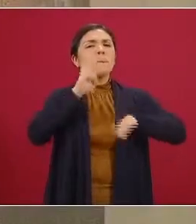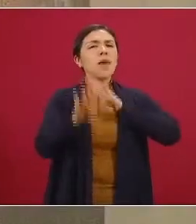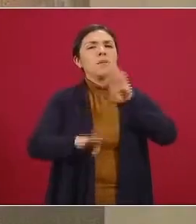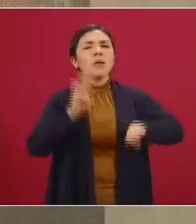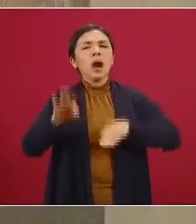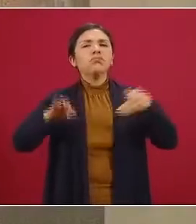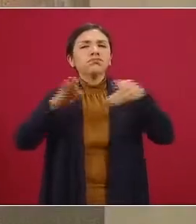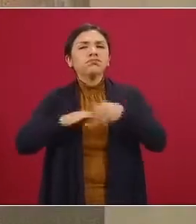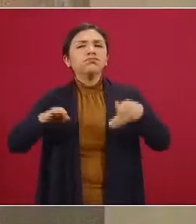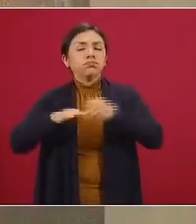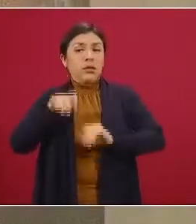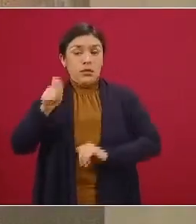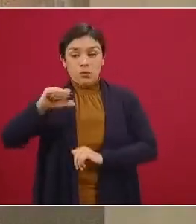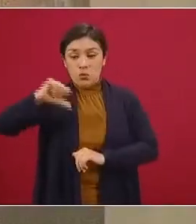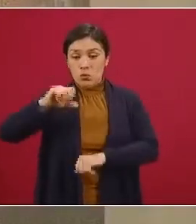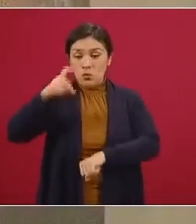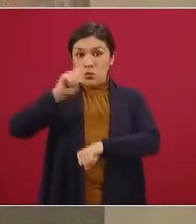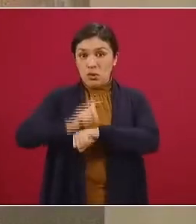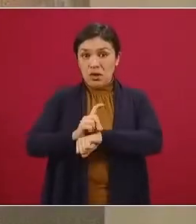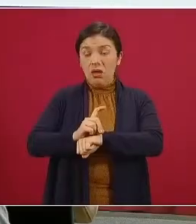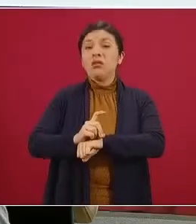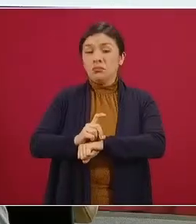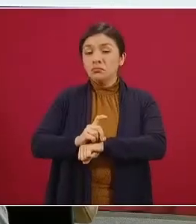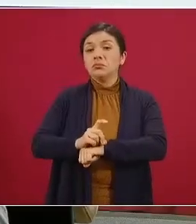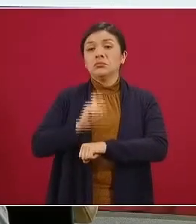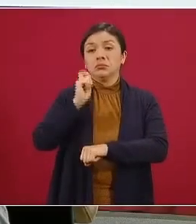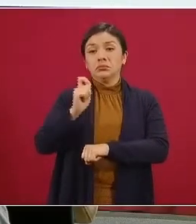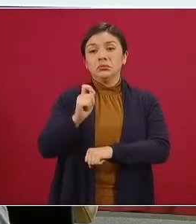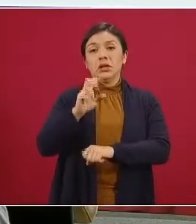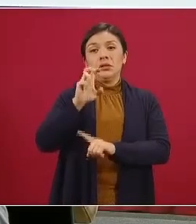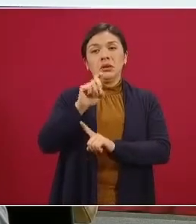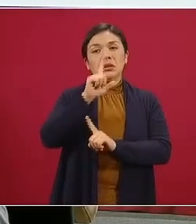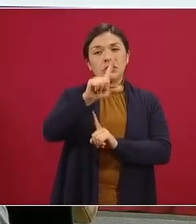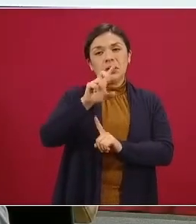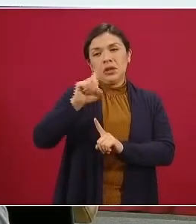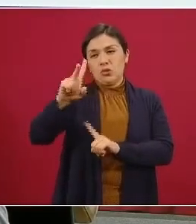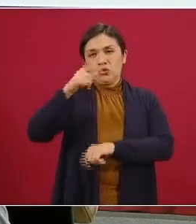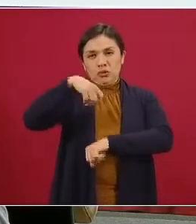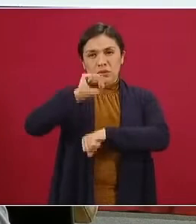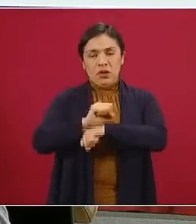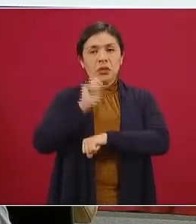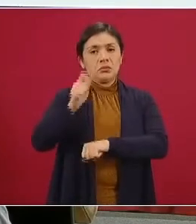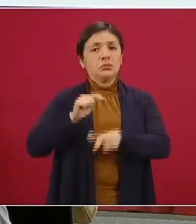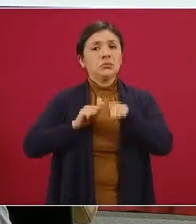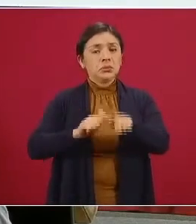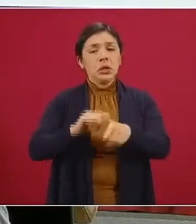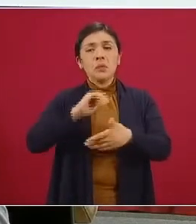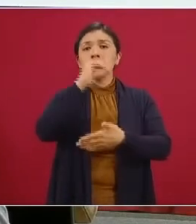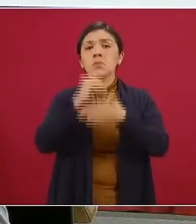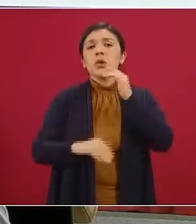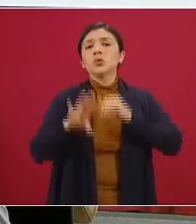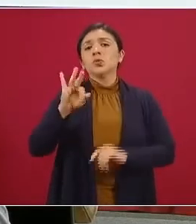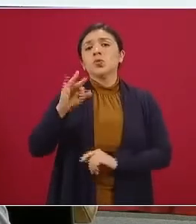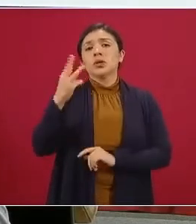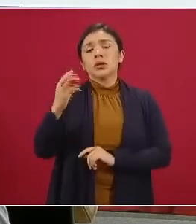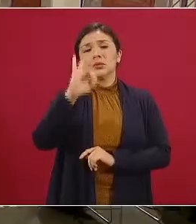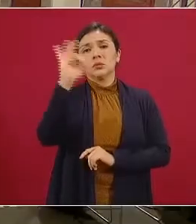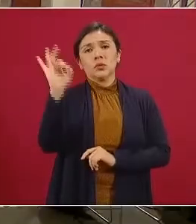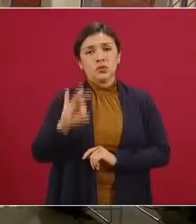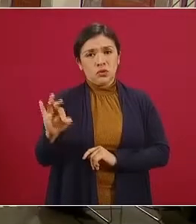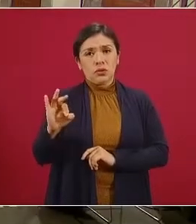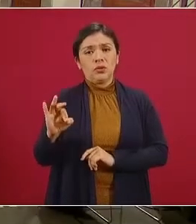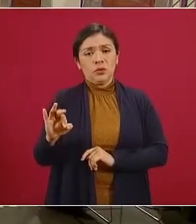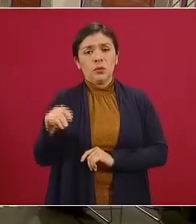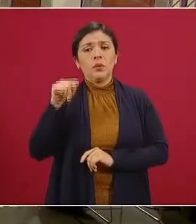defunciones, que para el día de hoy el corte, entre las 37 y 38, continúa siendo de un menos